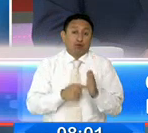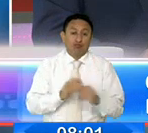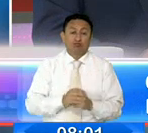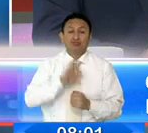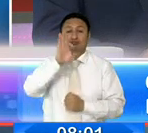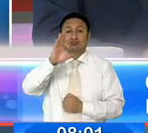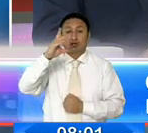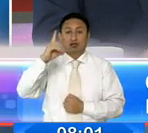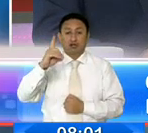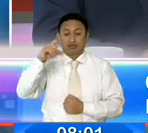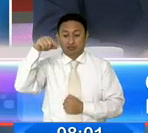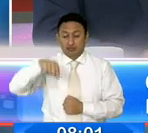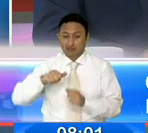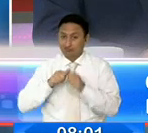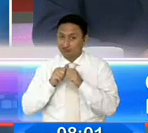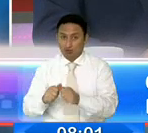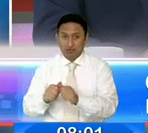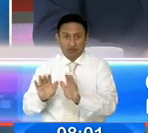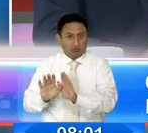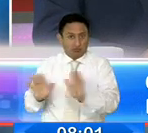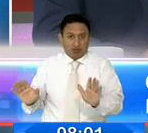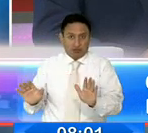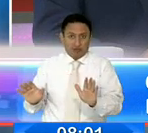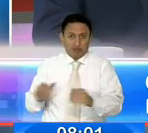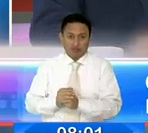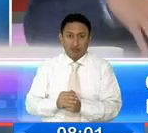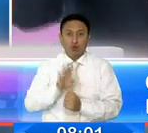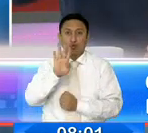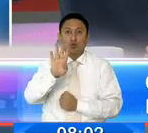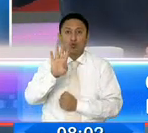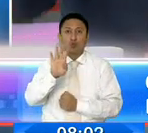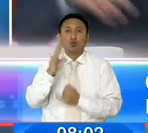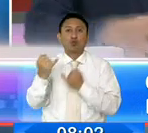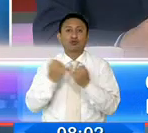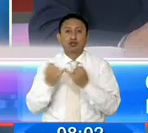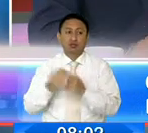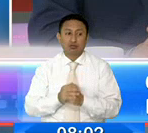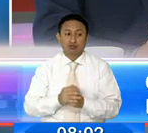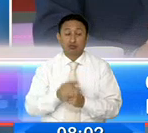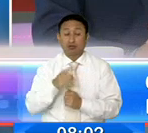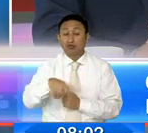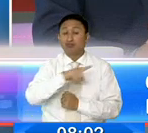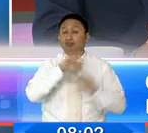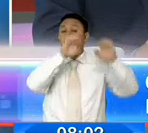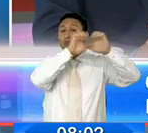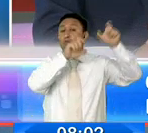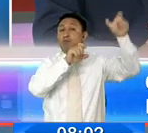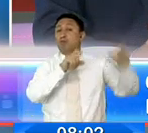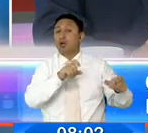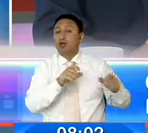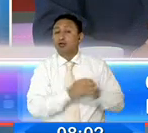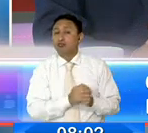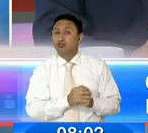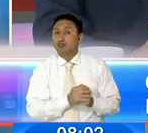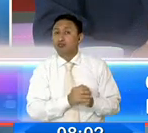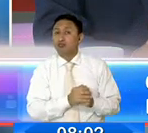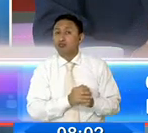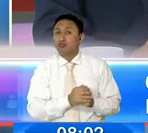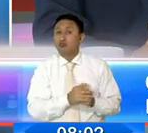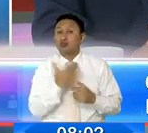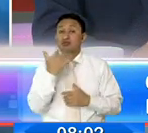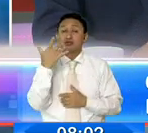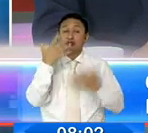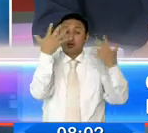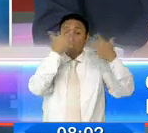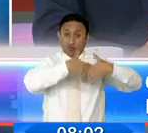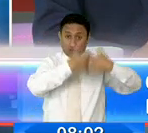no se tocan, quedan congelados. Ahí están. Ok. 4 centavos. ¿Un empresario? Un empresario están para los de consumidores,